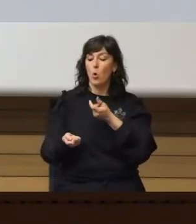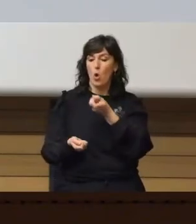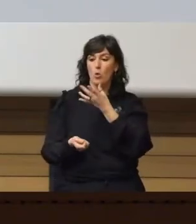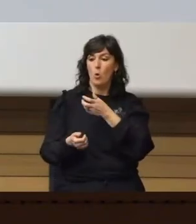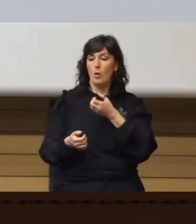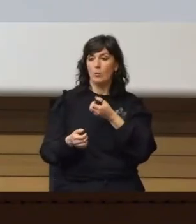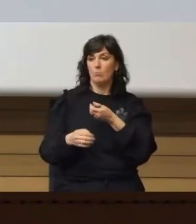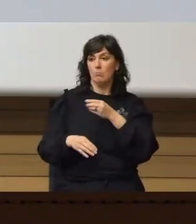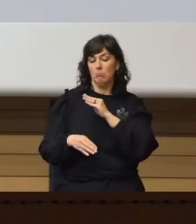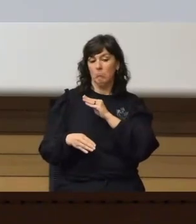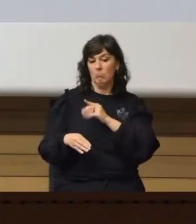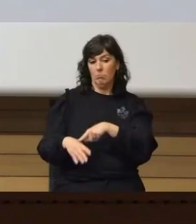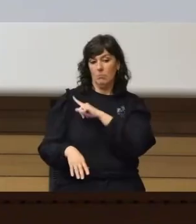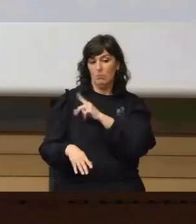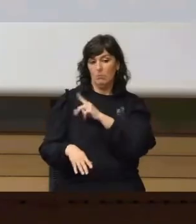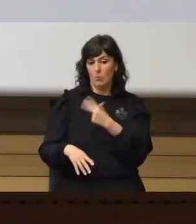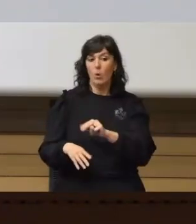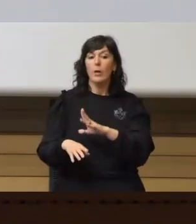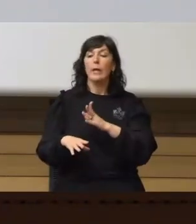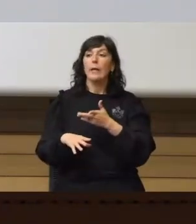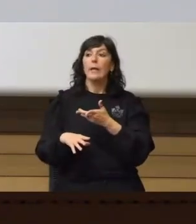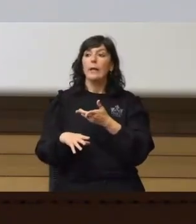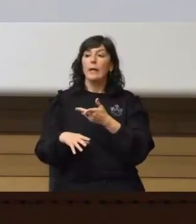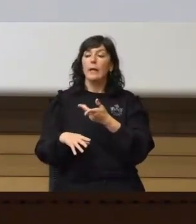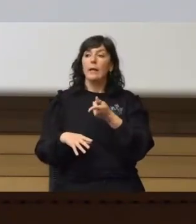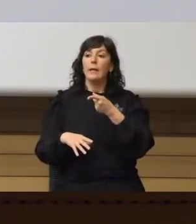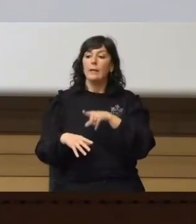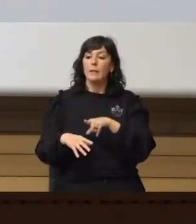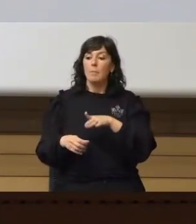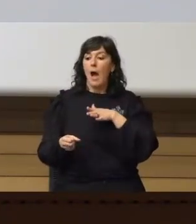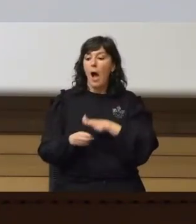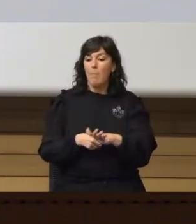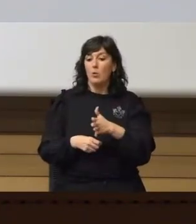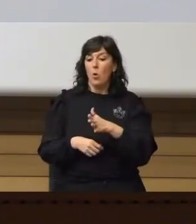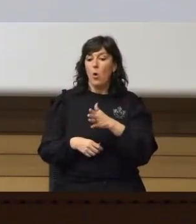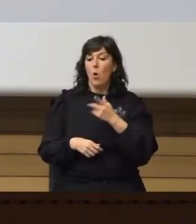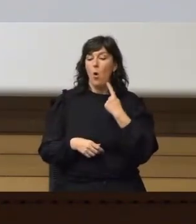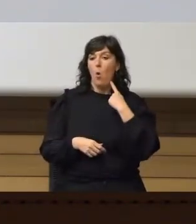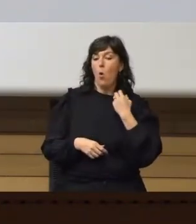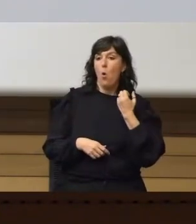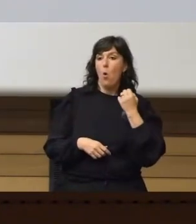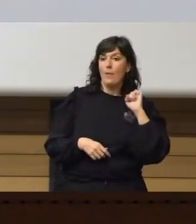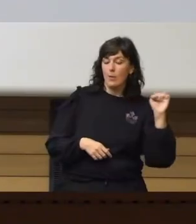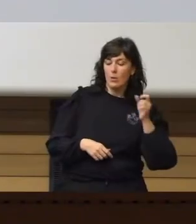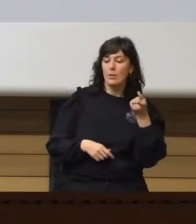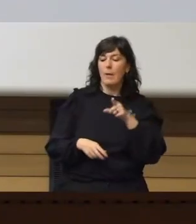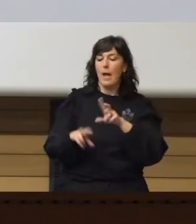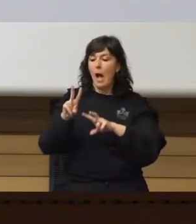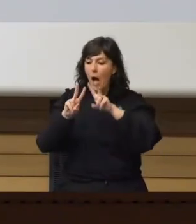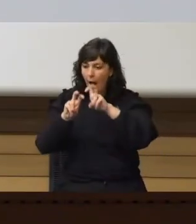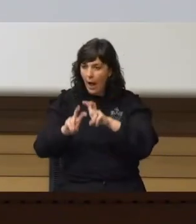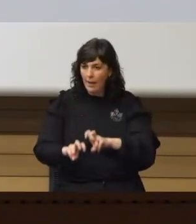diversas investigaciones y publicaciones en el ámbito de las adicciones, así como en el análisis. Además, junto con un